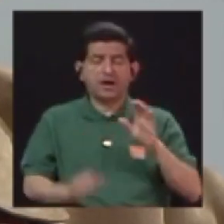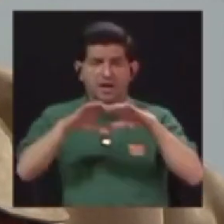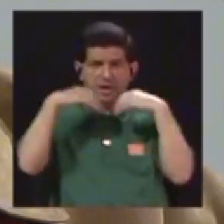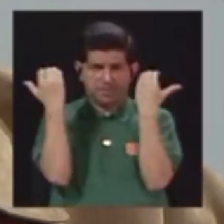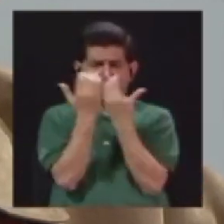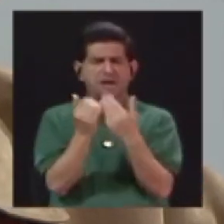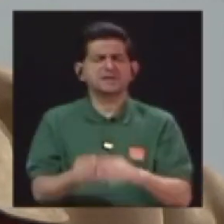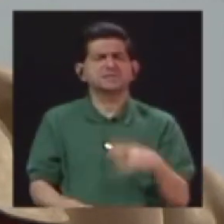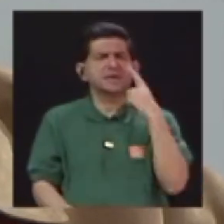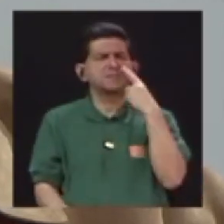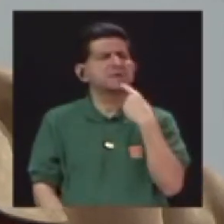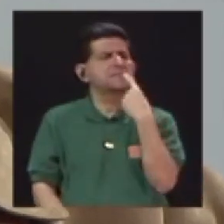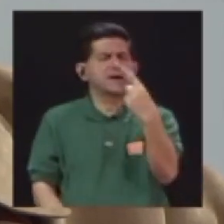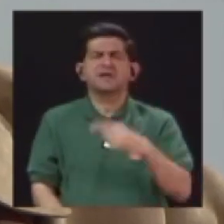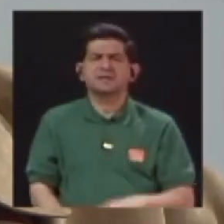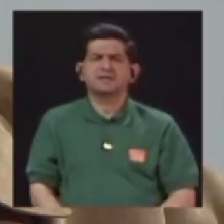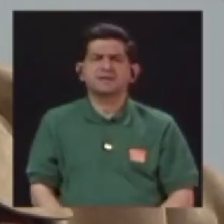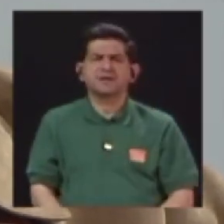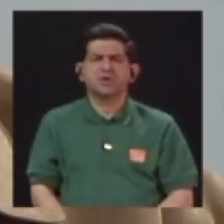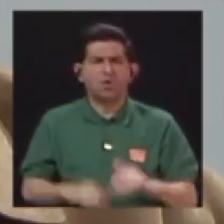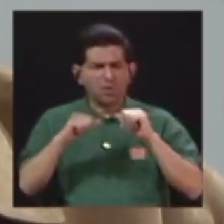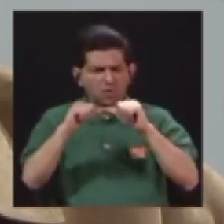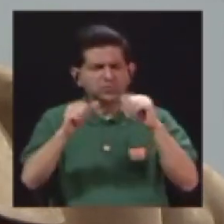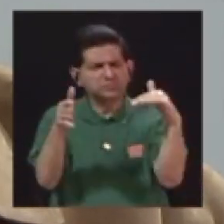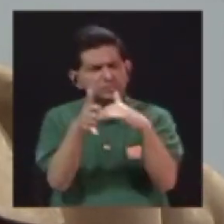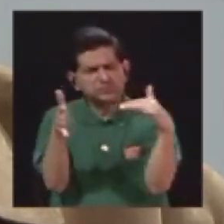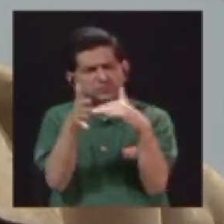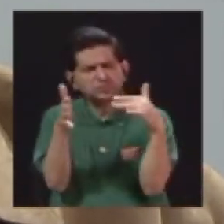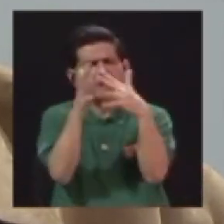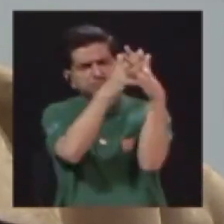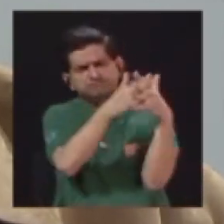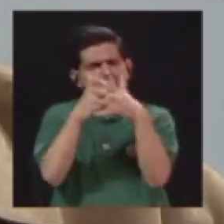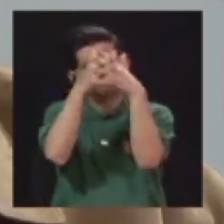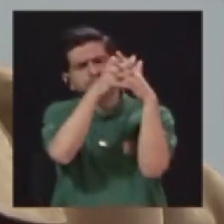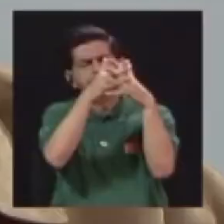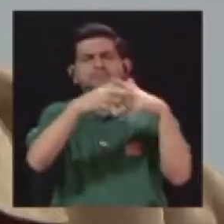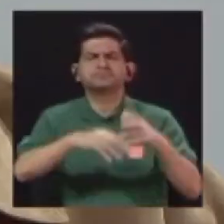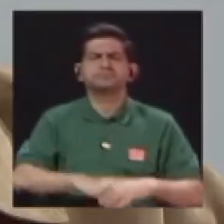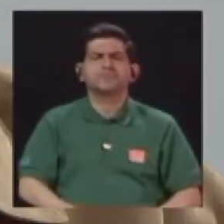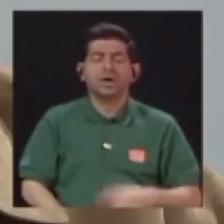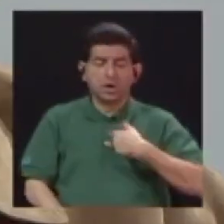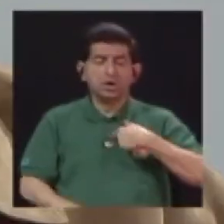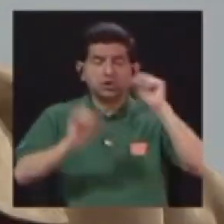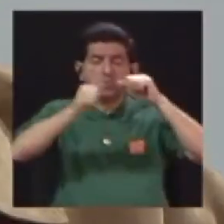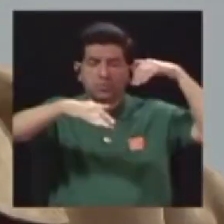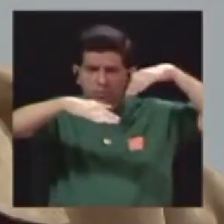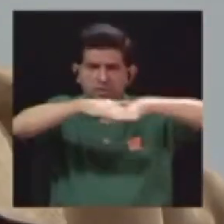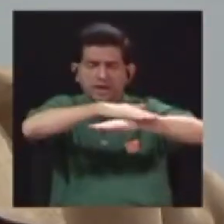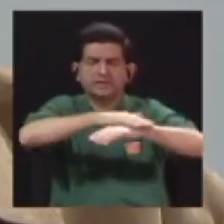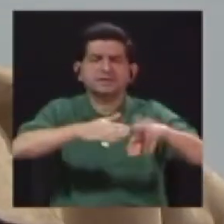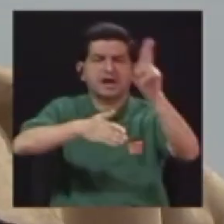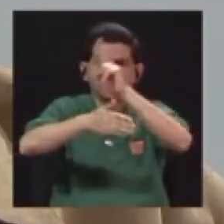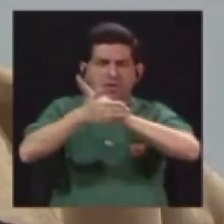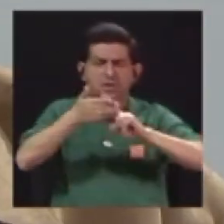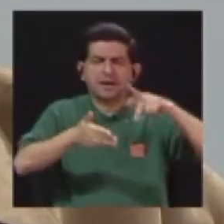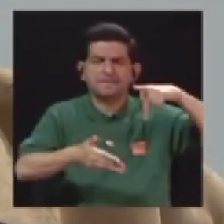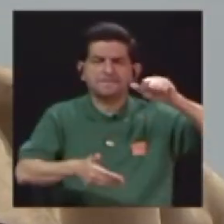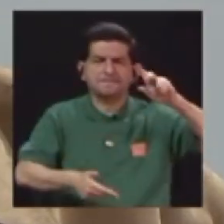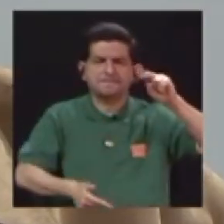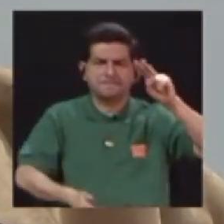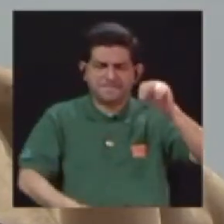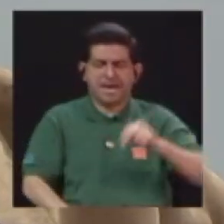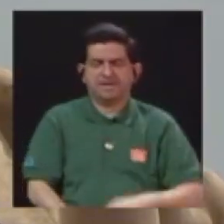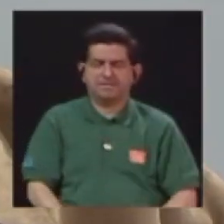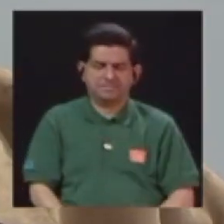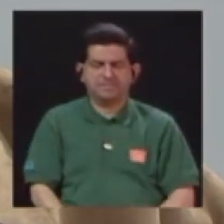consideró que era conveniente que siguiera más estudios en los Estados Unidos, y logré ingresar a la Universidad de Pensilvania, a la